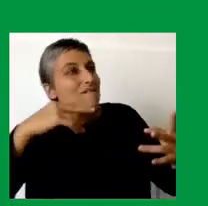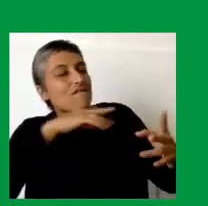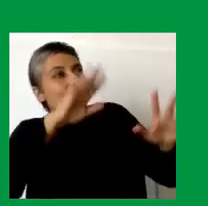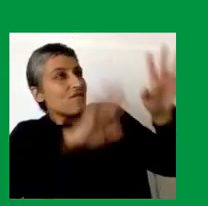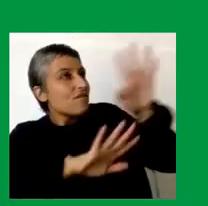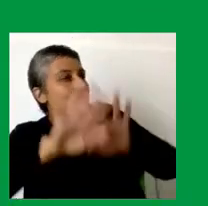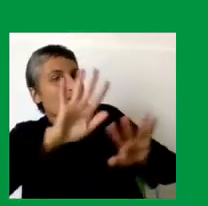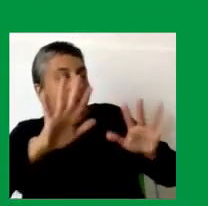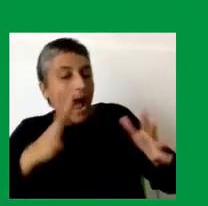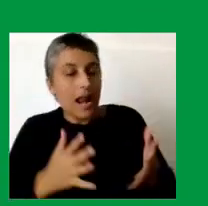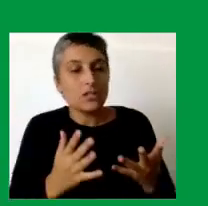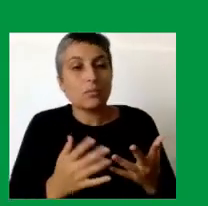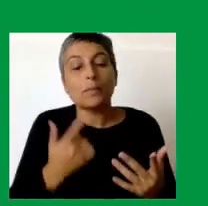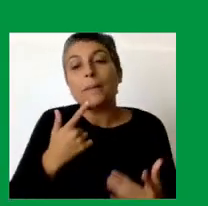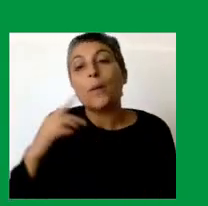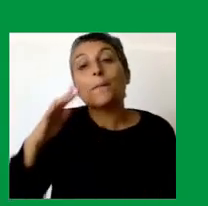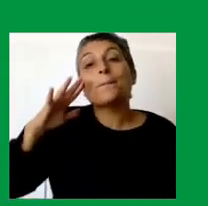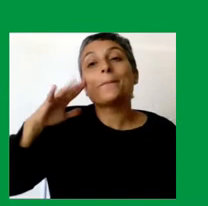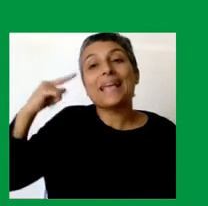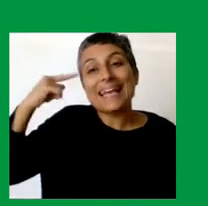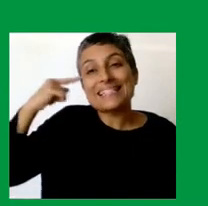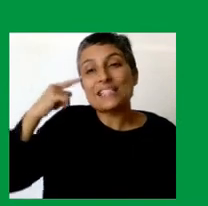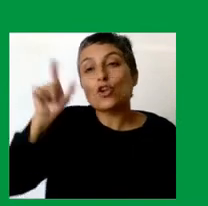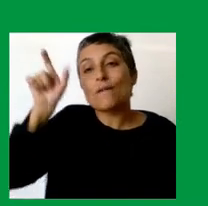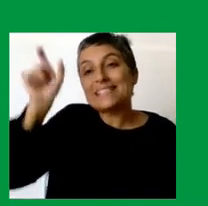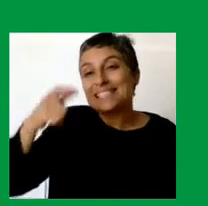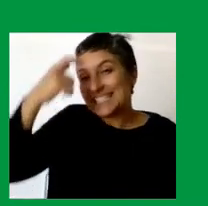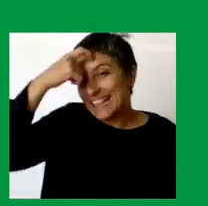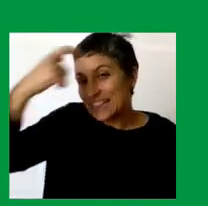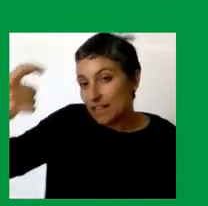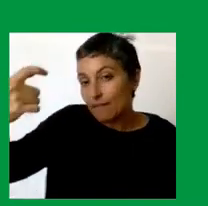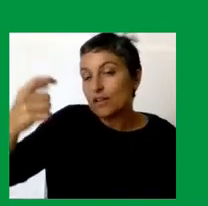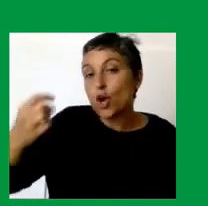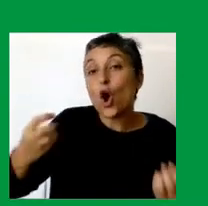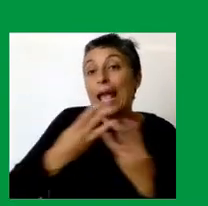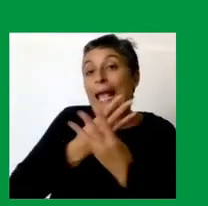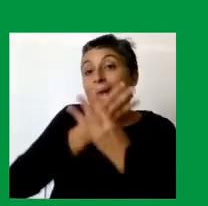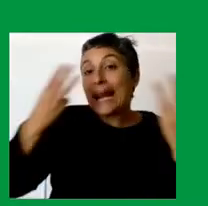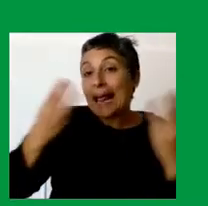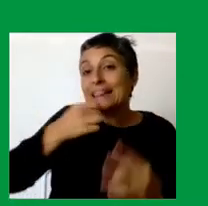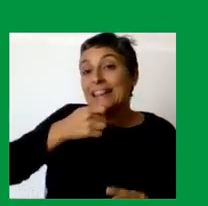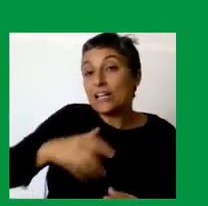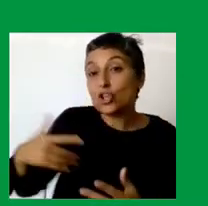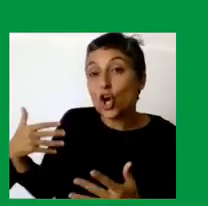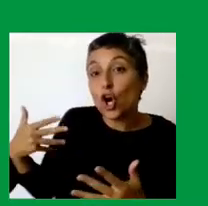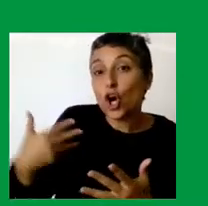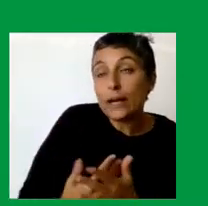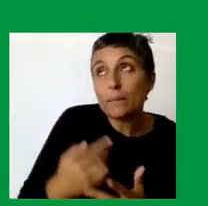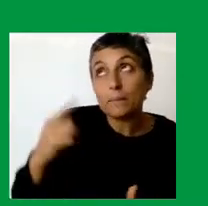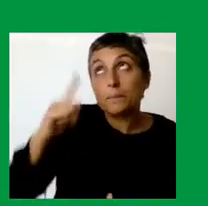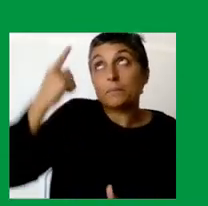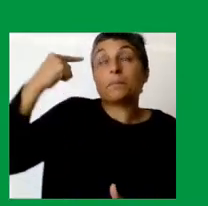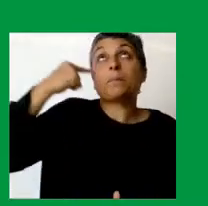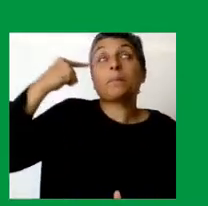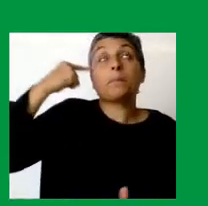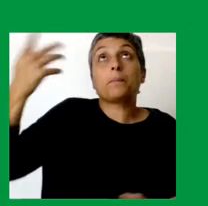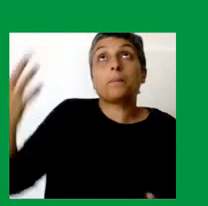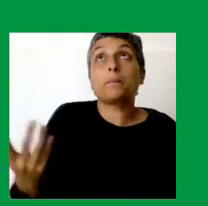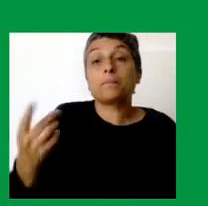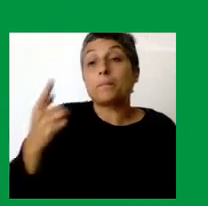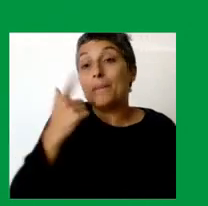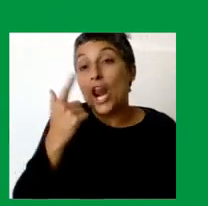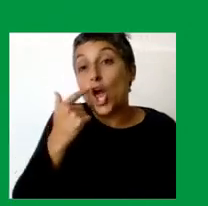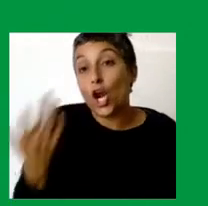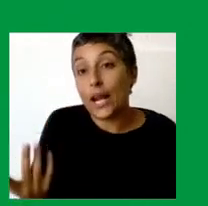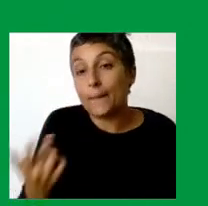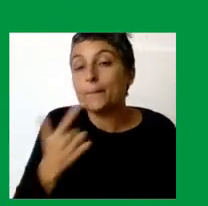científicos, famosos de la historia, famosas de la historia, solemos pensar siempre en varones, la verdad, ¿no? Si uno ahora, ustedes